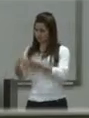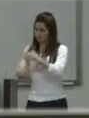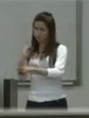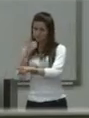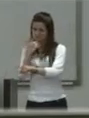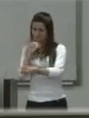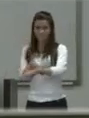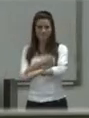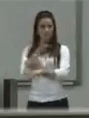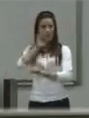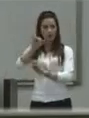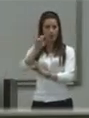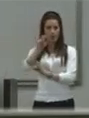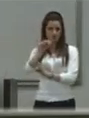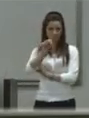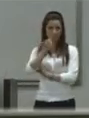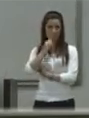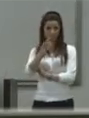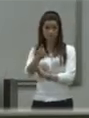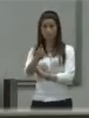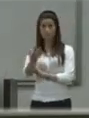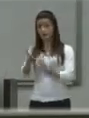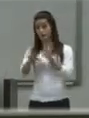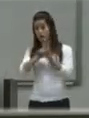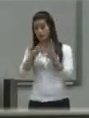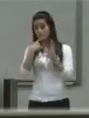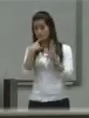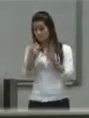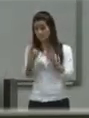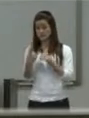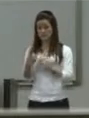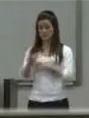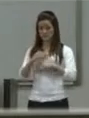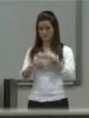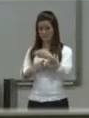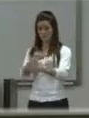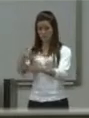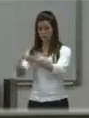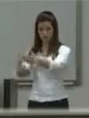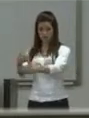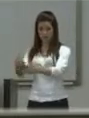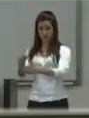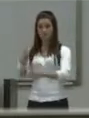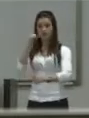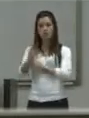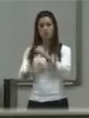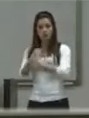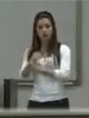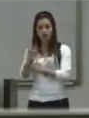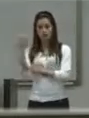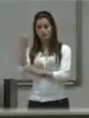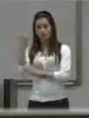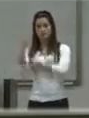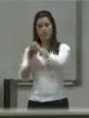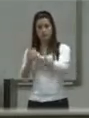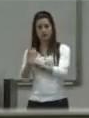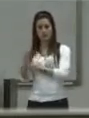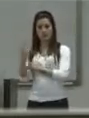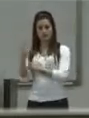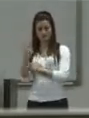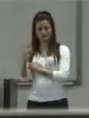lo que se encuentra es que a pesar de que la ley dice que el proceso de interdicción debe ser revisado al menos una vez al año ellos no ocurre y de hecho